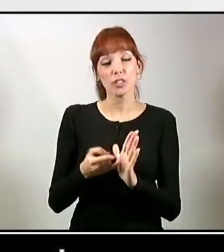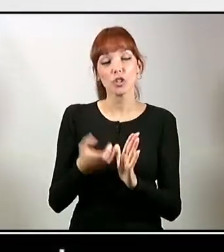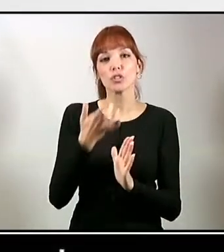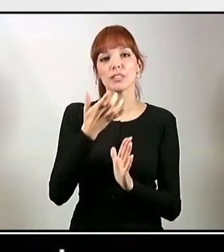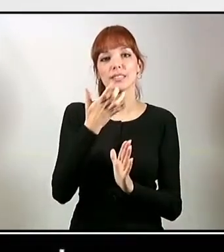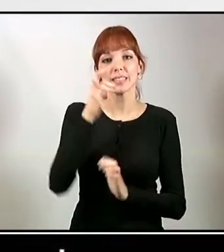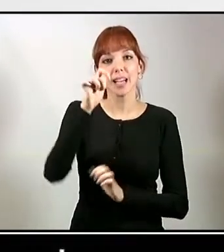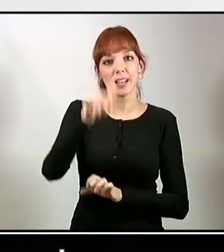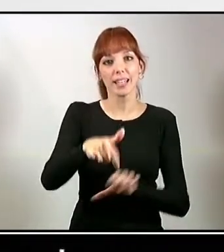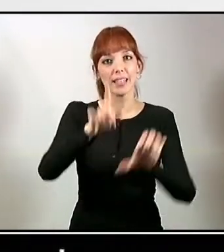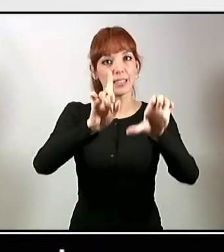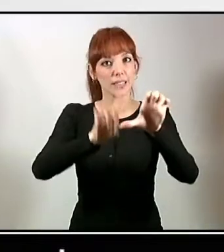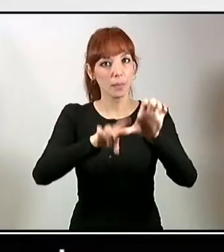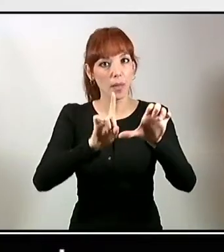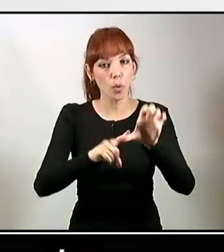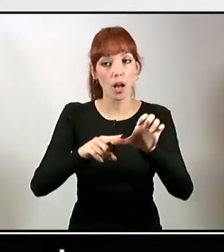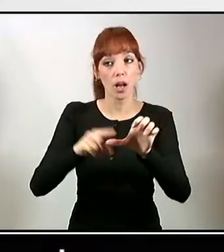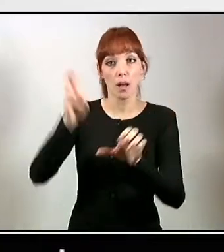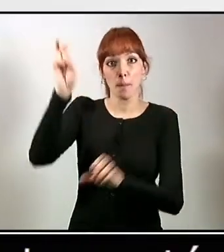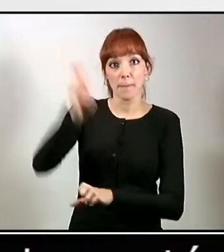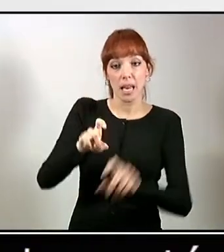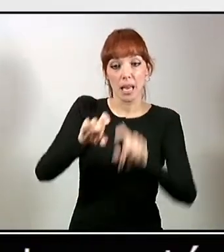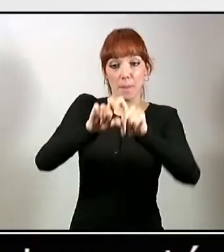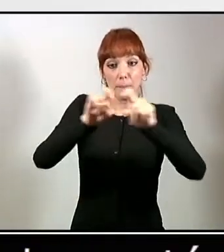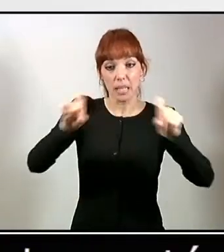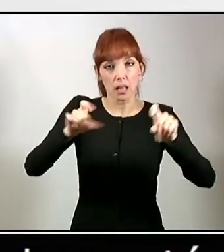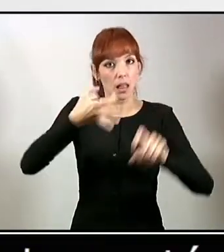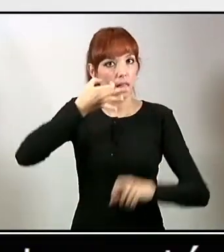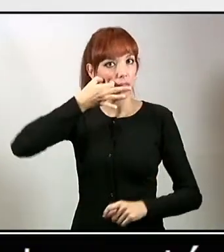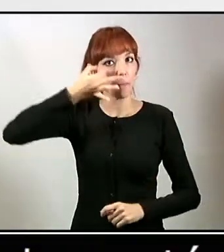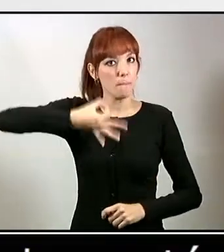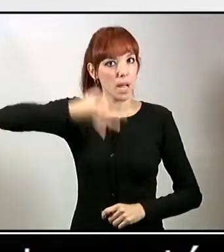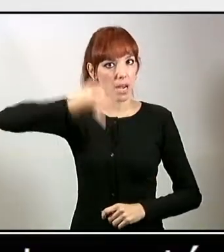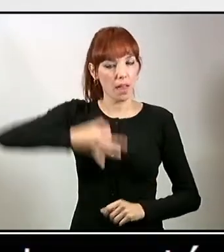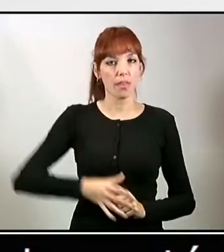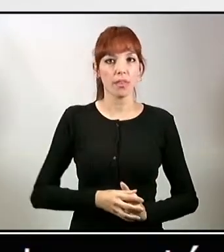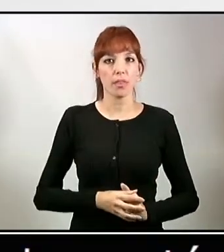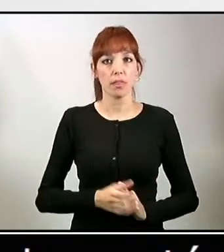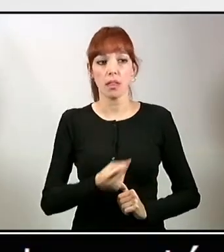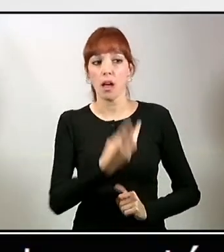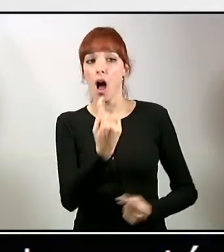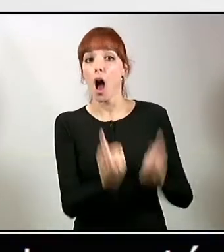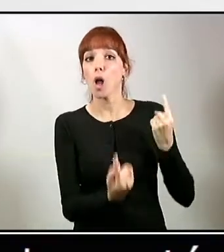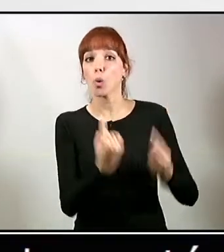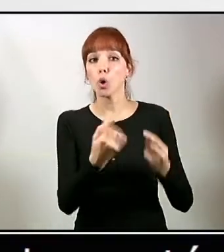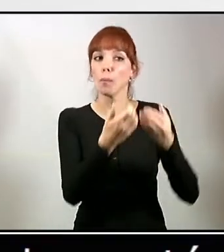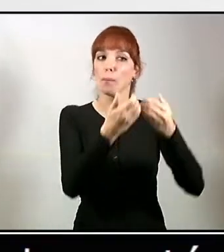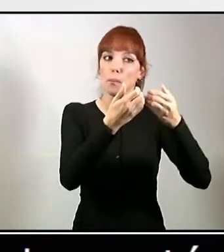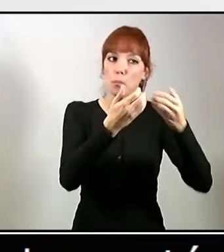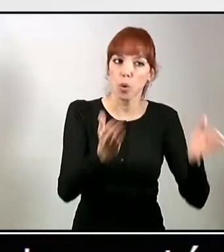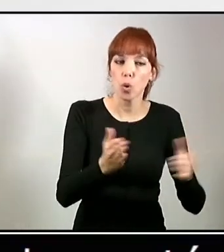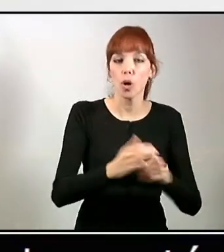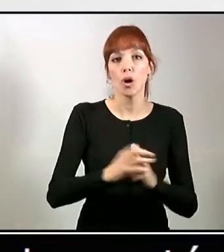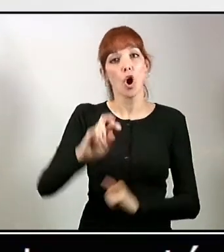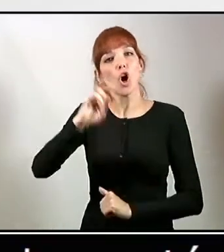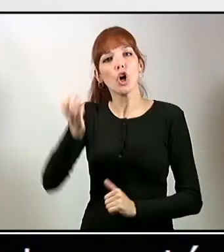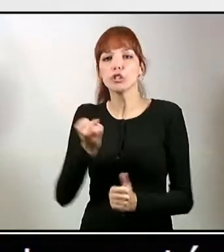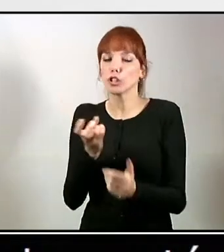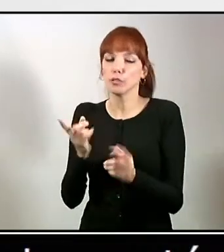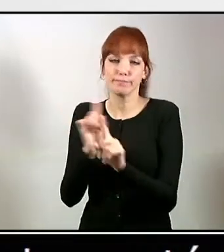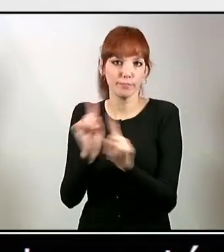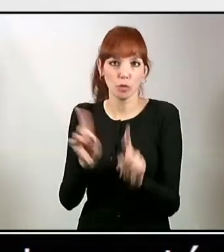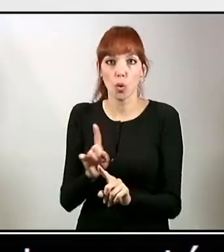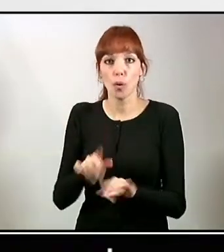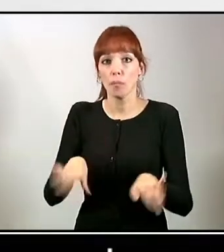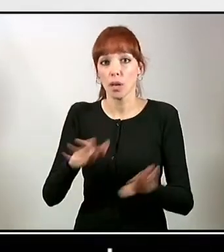en Extremadura están llegando son una realidad. Algunos se llevarán a cabo y otros no se llevarán a cabo, pero es cierto